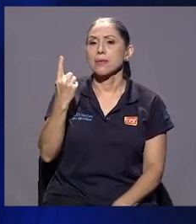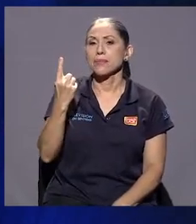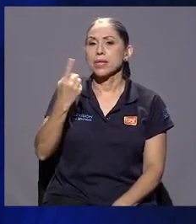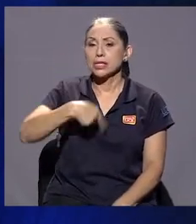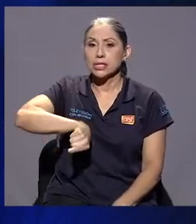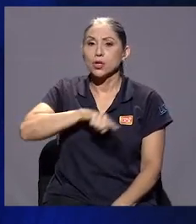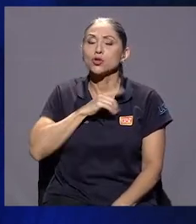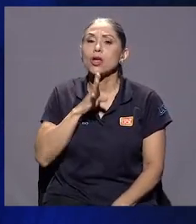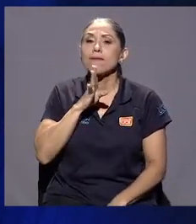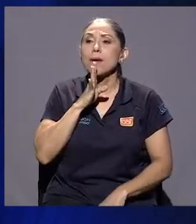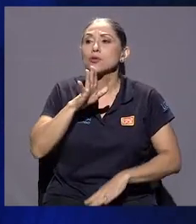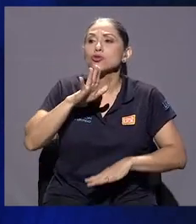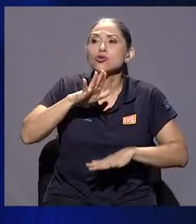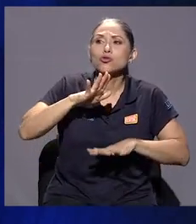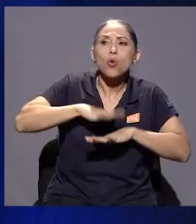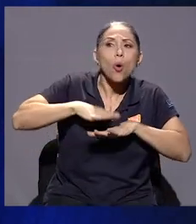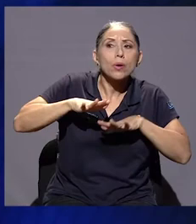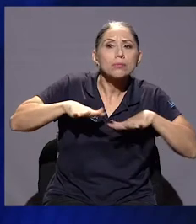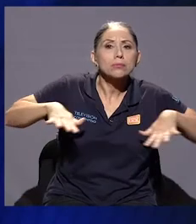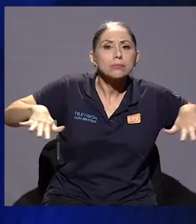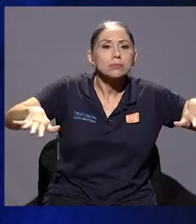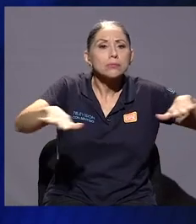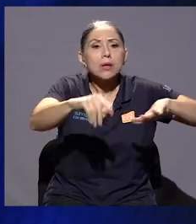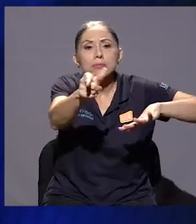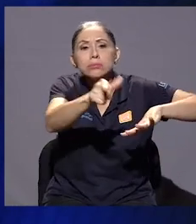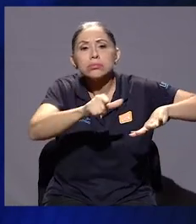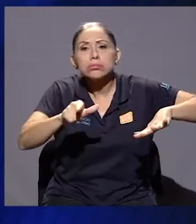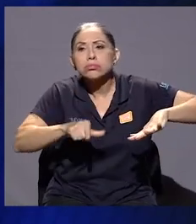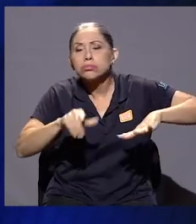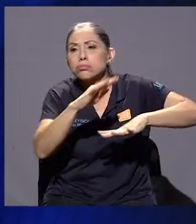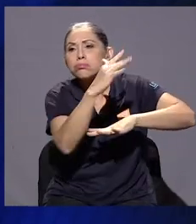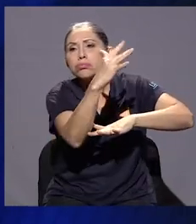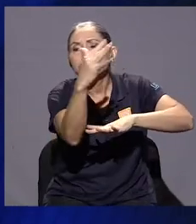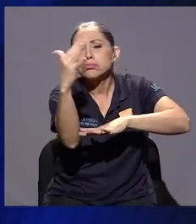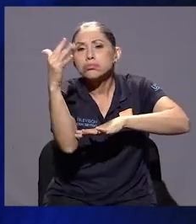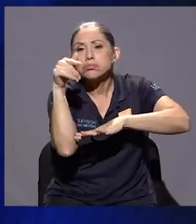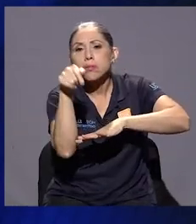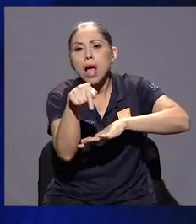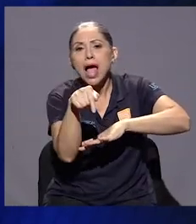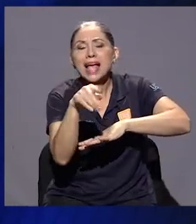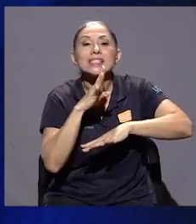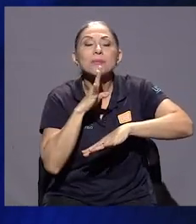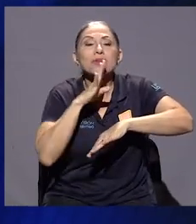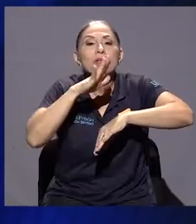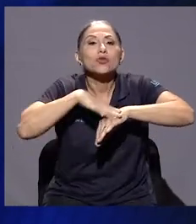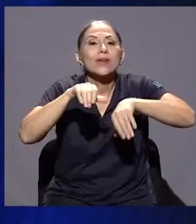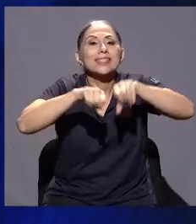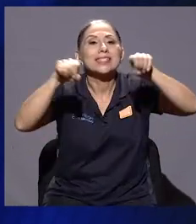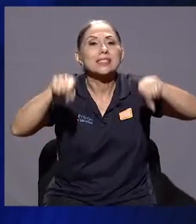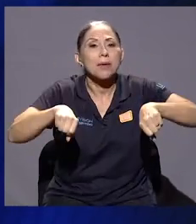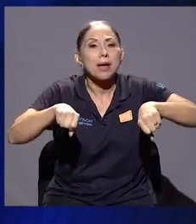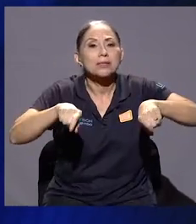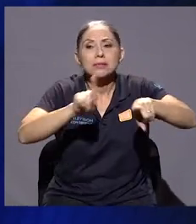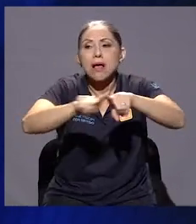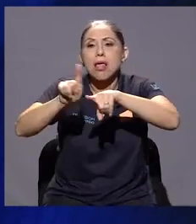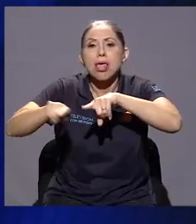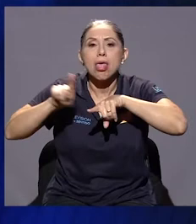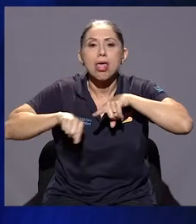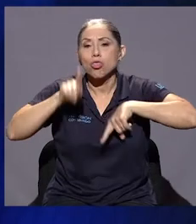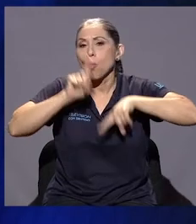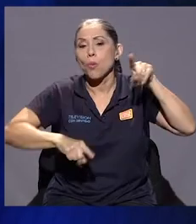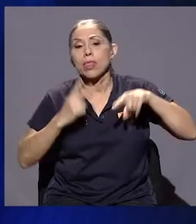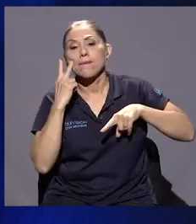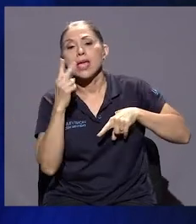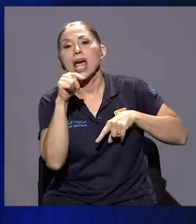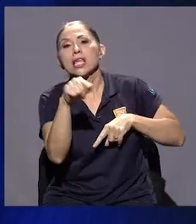un paisaje un ecosistema estamos hablando de sistemas digamos no se puede ver de manera aislada también entender